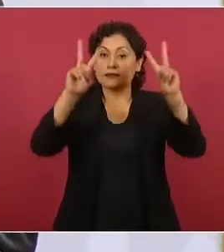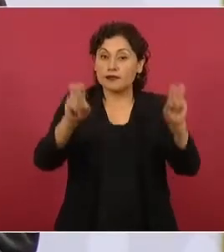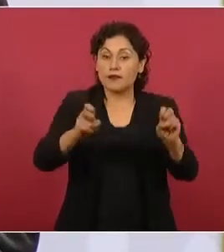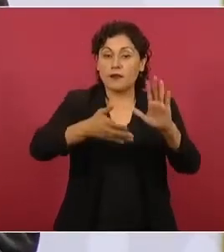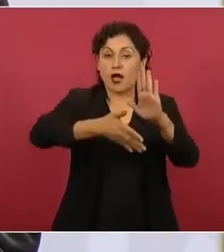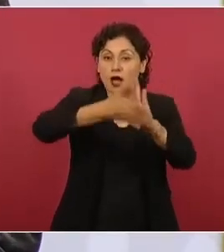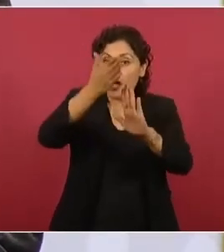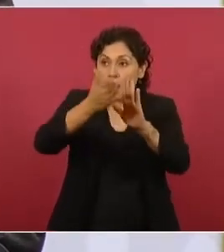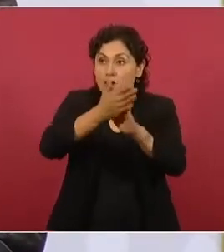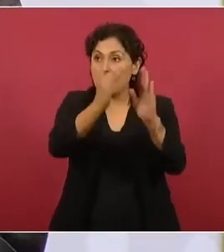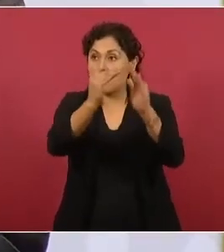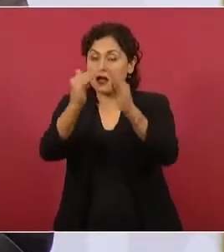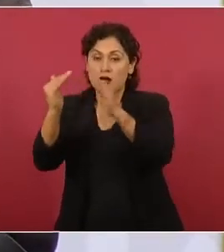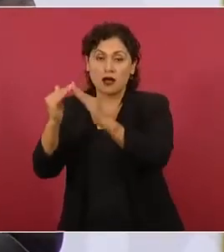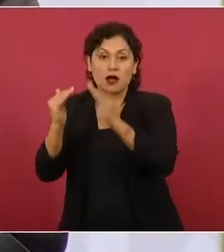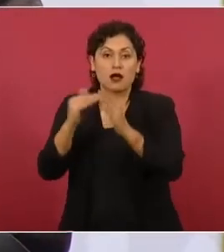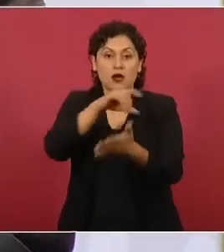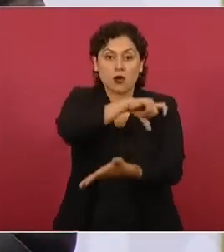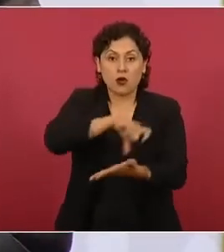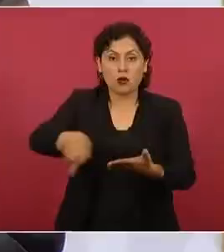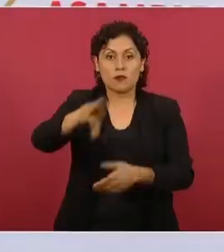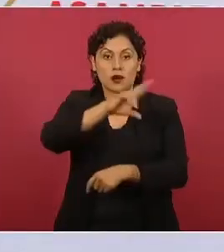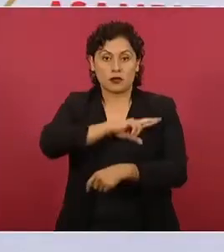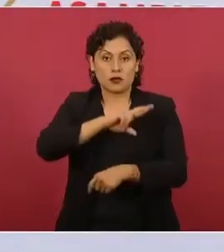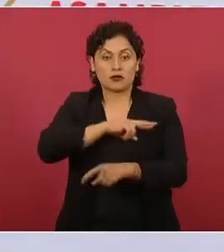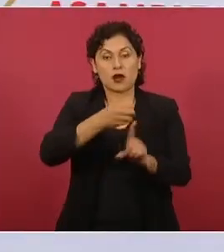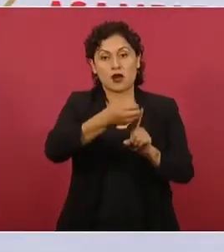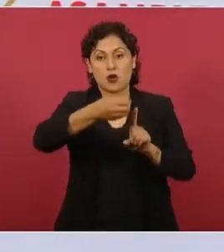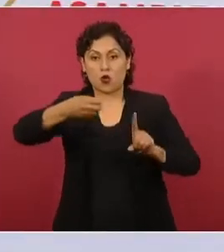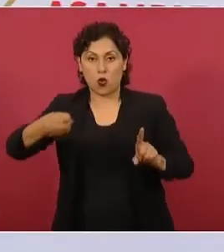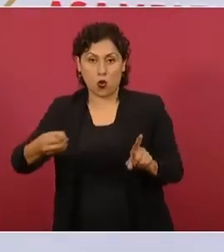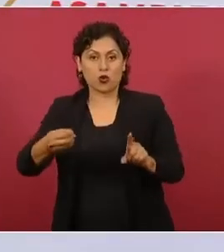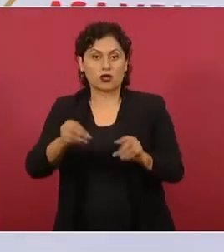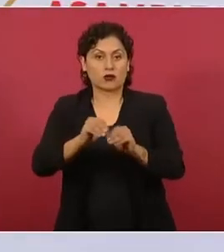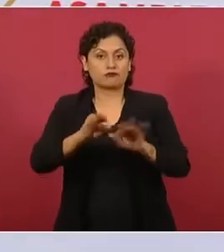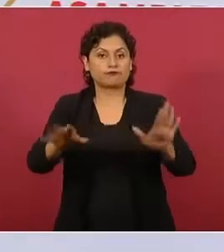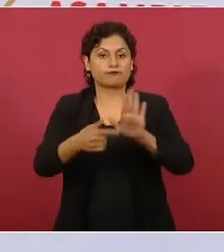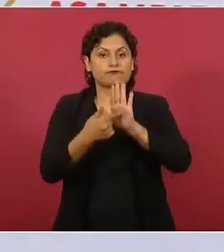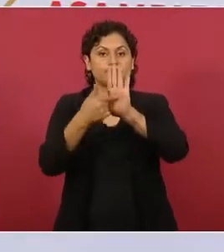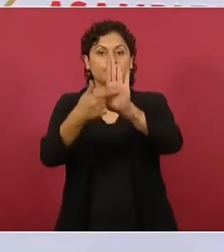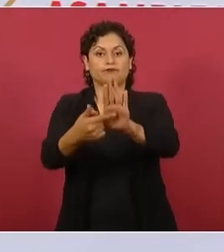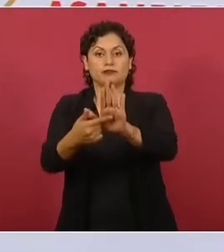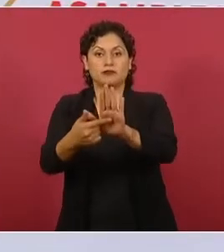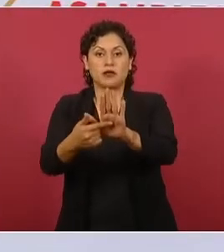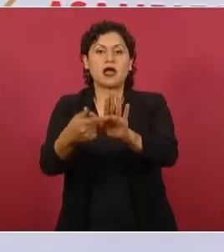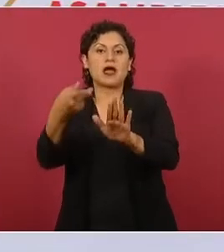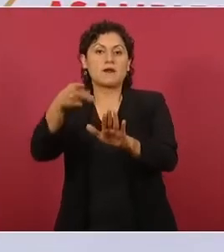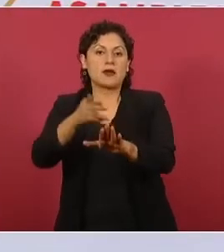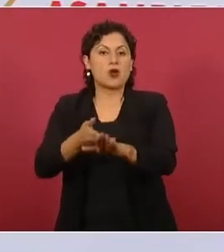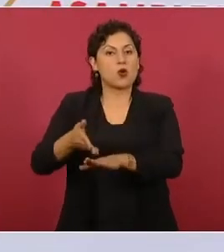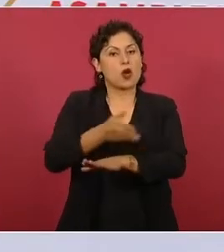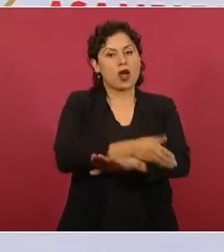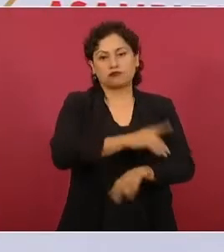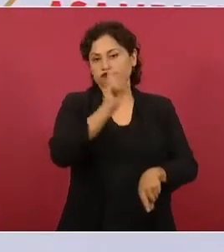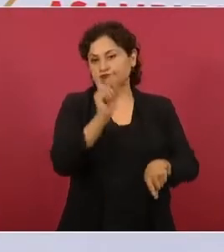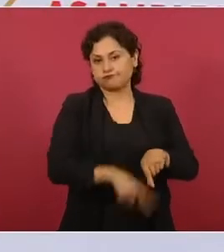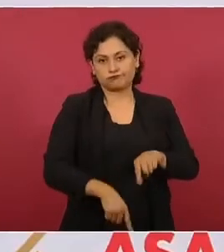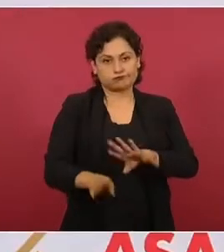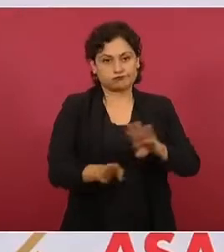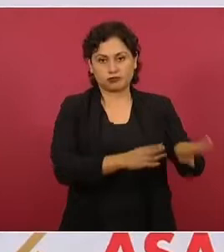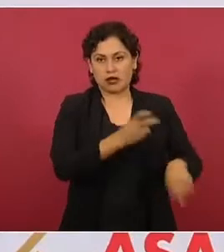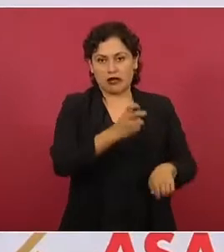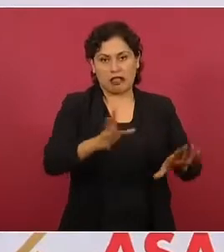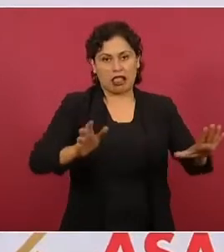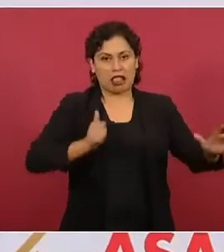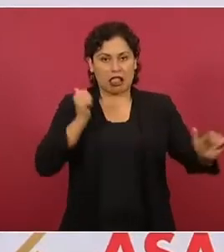habitacional, pero de forma ordenada y transparente, no como en el pasado, hubo excesos y abusos. Tenemos que salir de